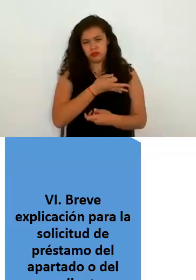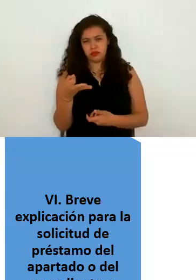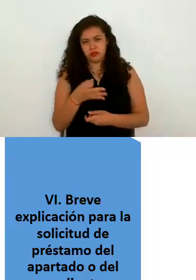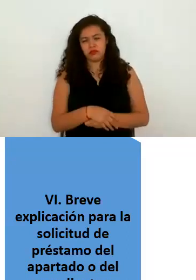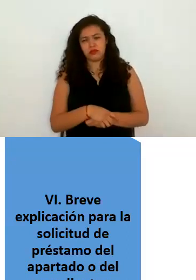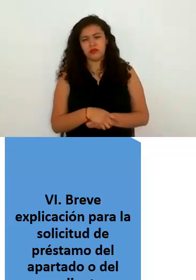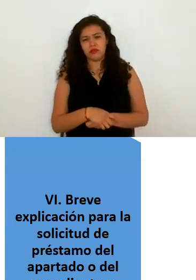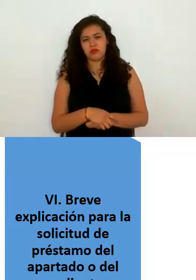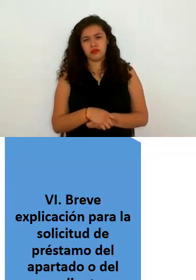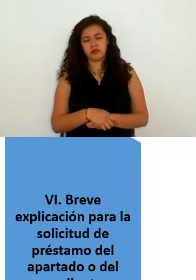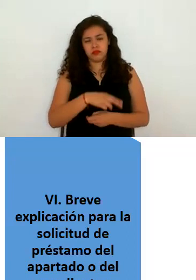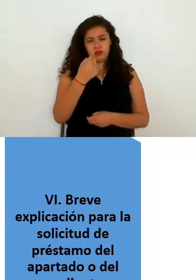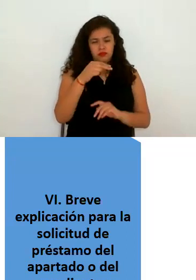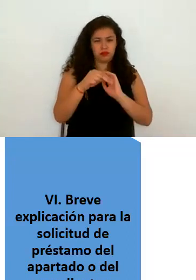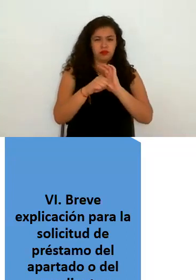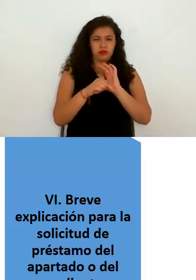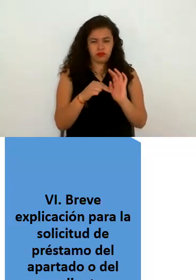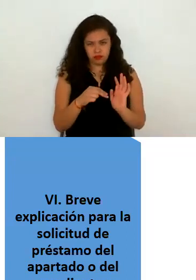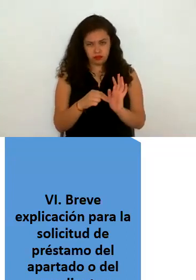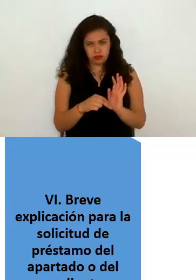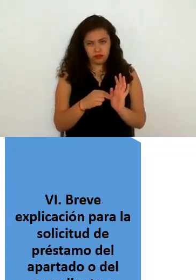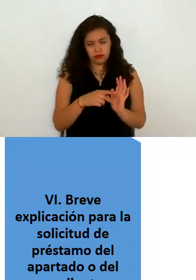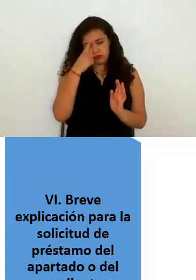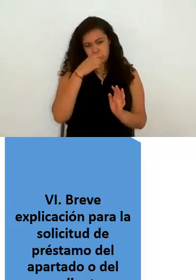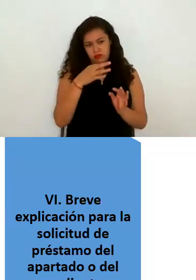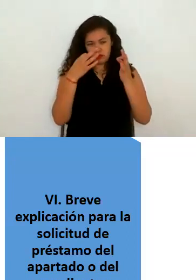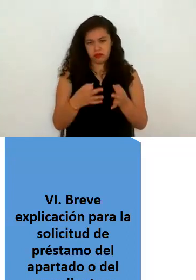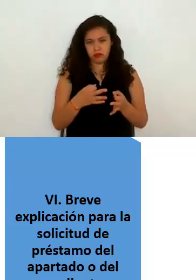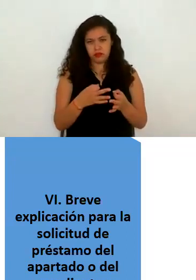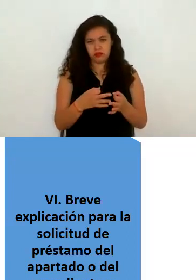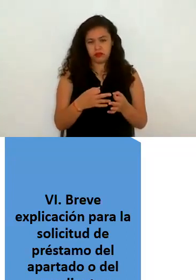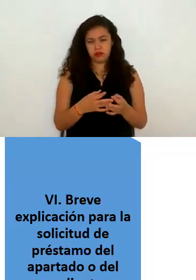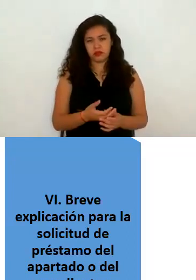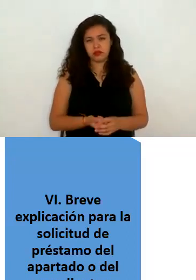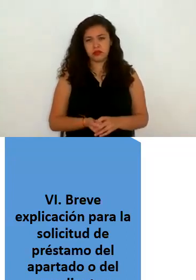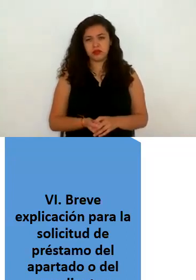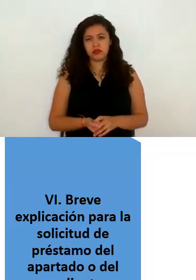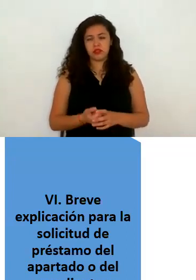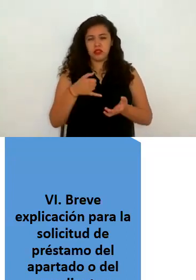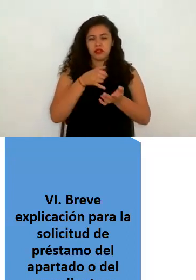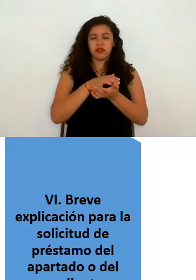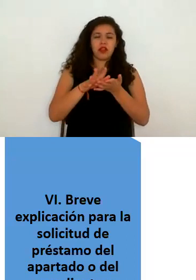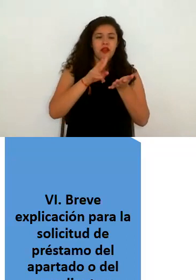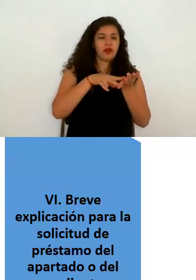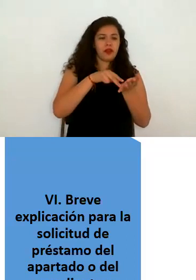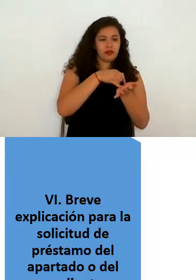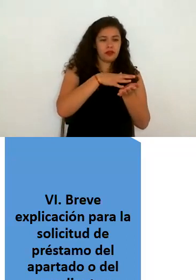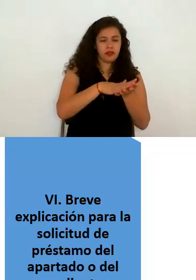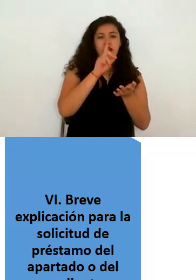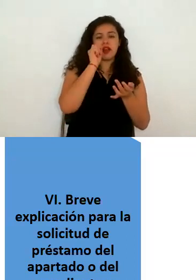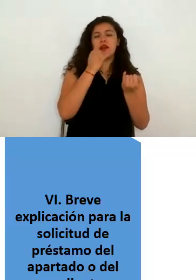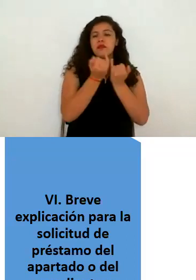pide nombre y firma, autógrafo del solicitante, entonces habría que hacer una impresión del vale, pero también llevar un